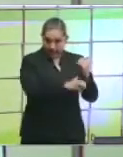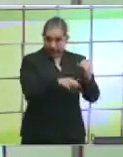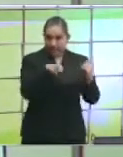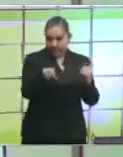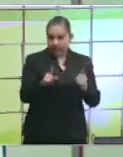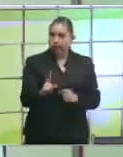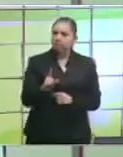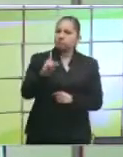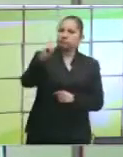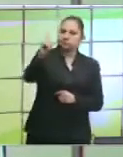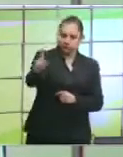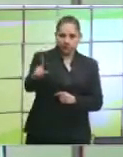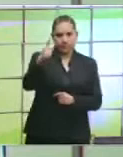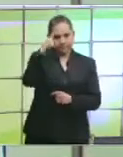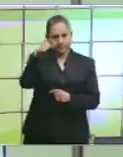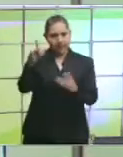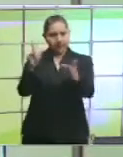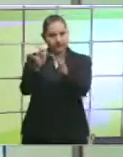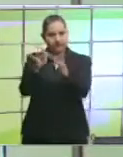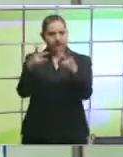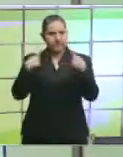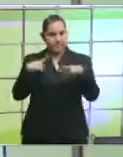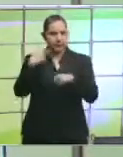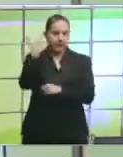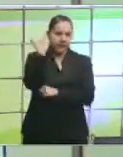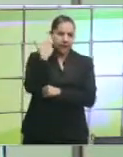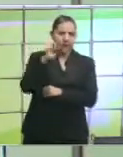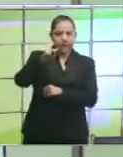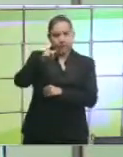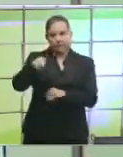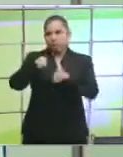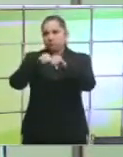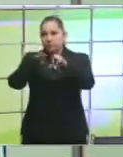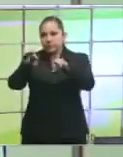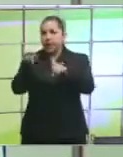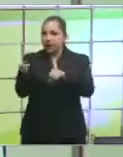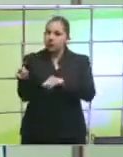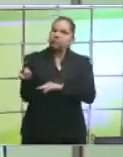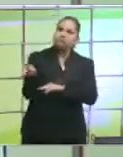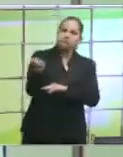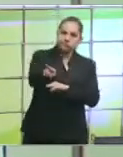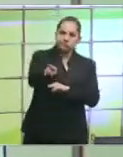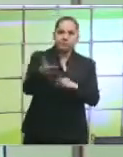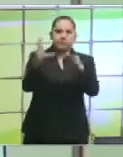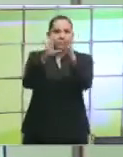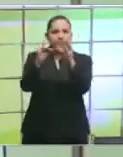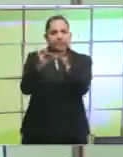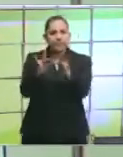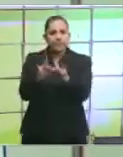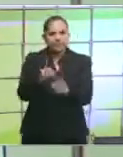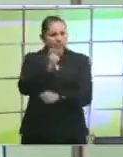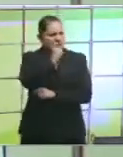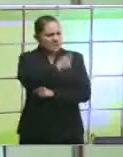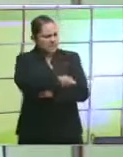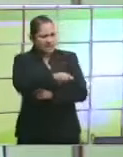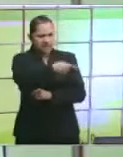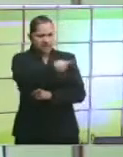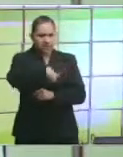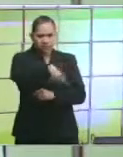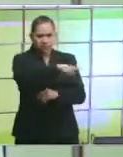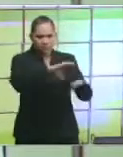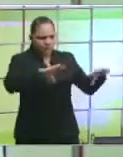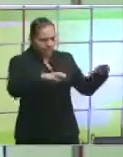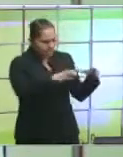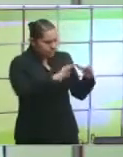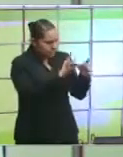asignada por los medios tema el que regresó en un momento para explicarle razonablemente qué es lo que se quiso